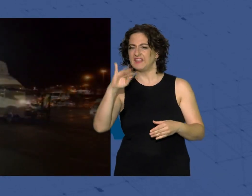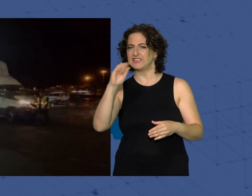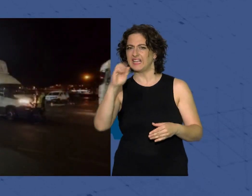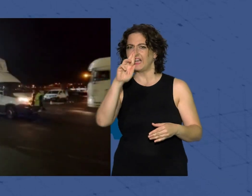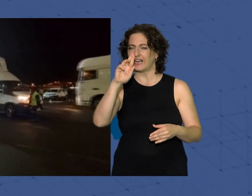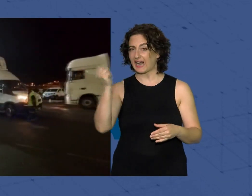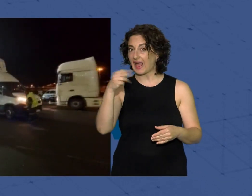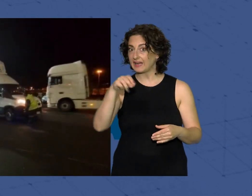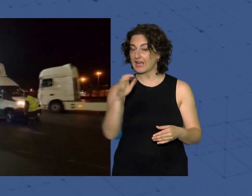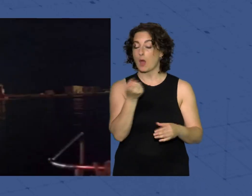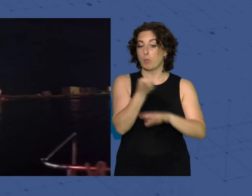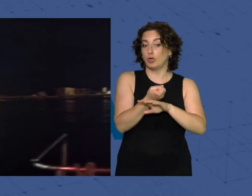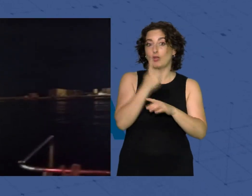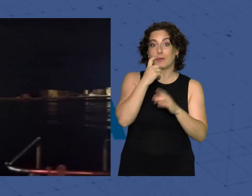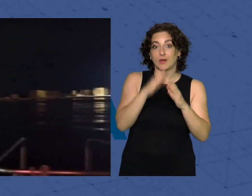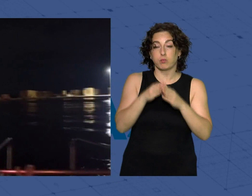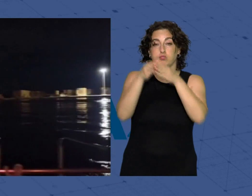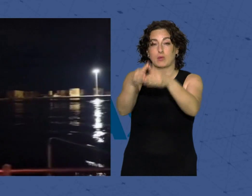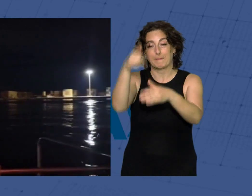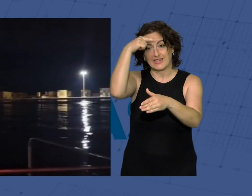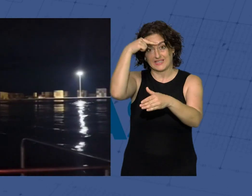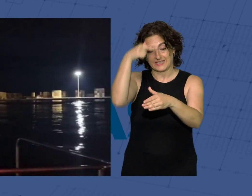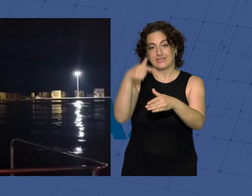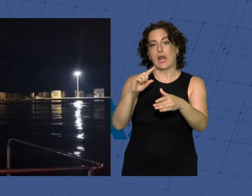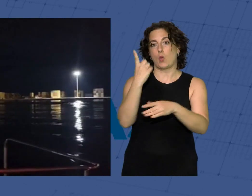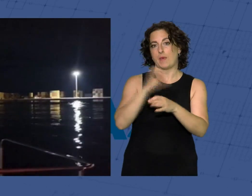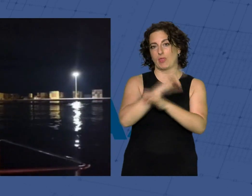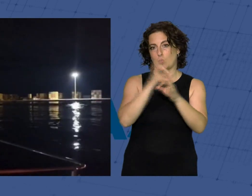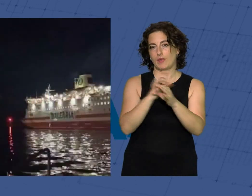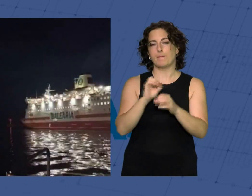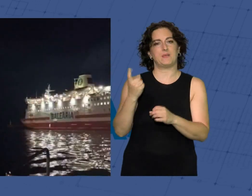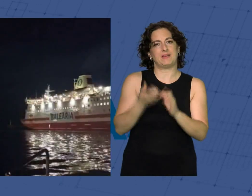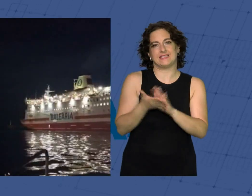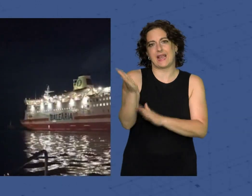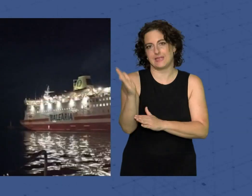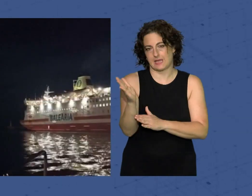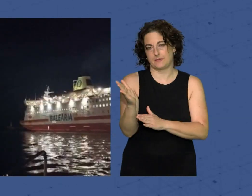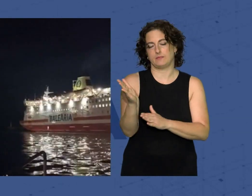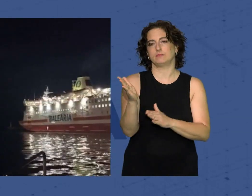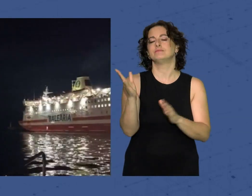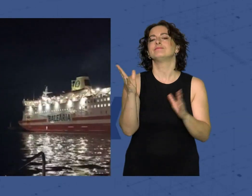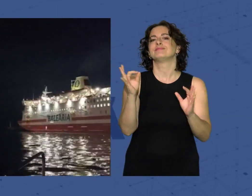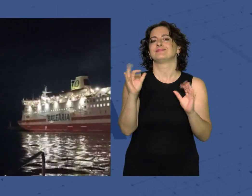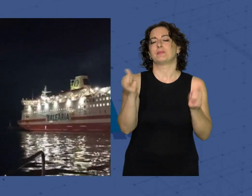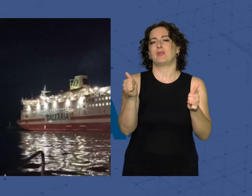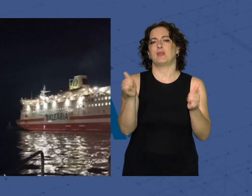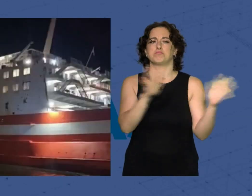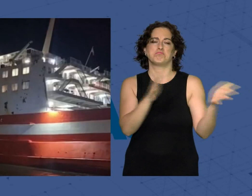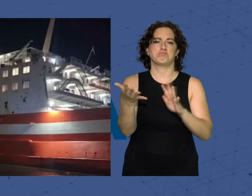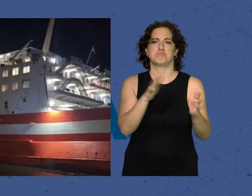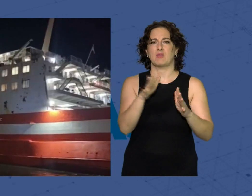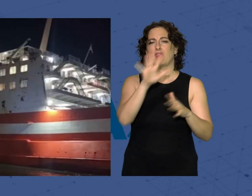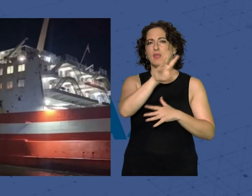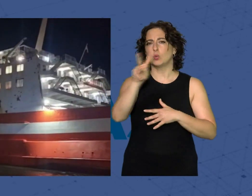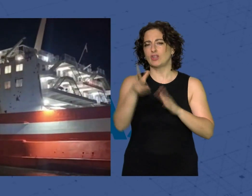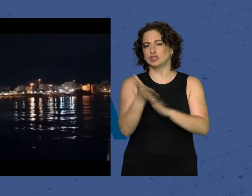madrugada desde el puerto de Almería con destino Melilla ha protagonizado la primera salida enmarcada dentro de este operativo que arranca con una estimación de 52